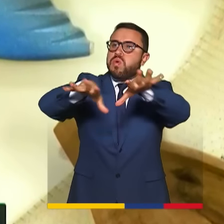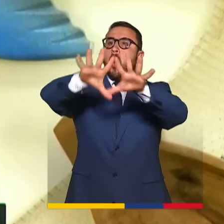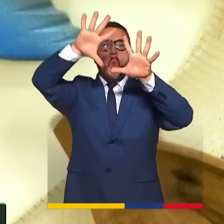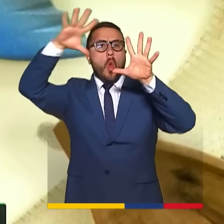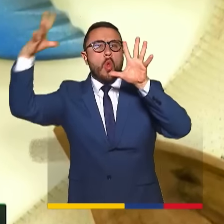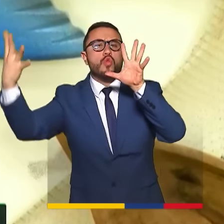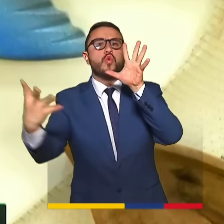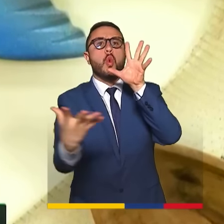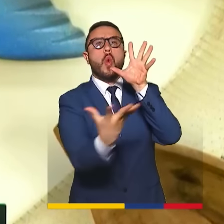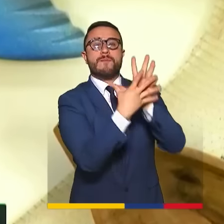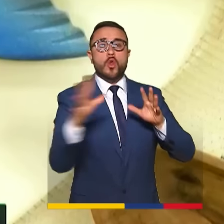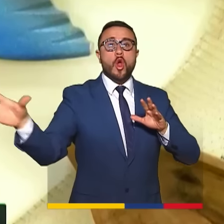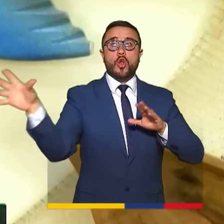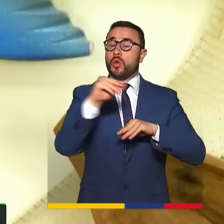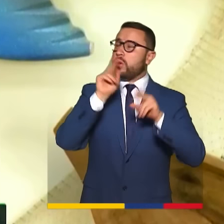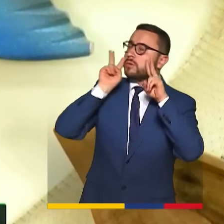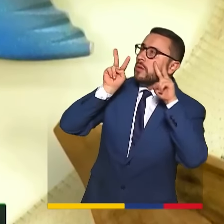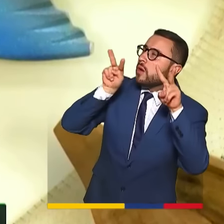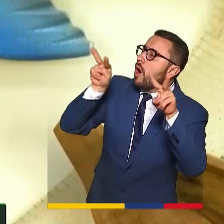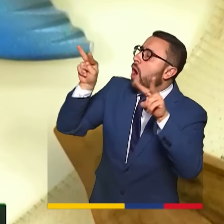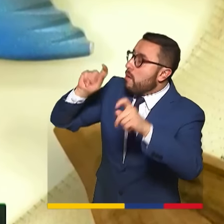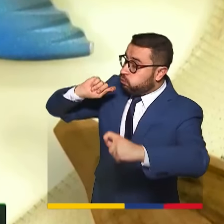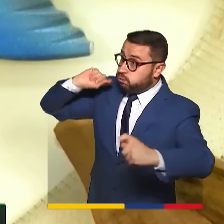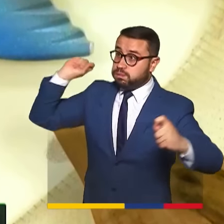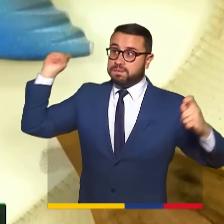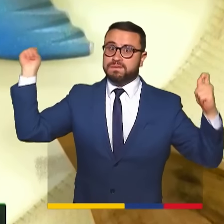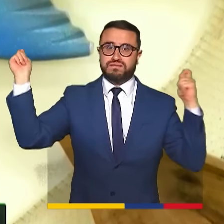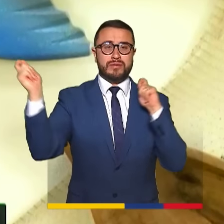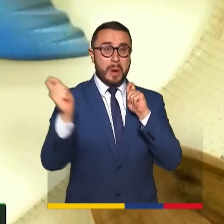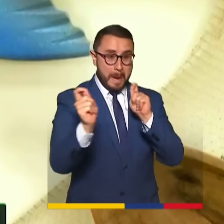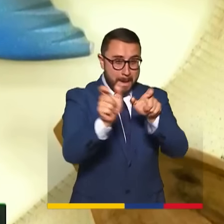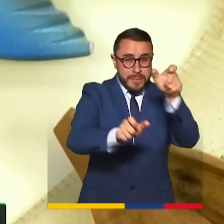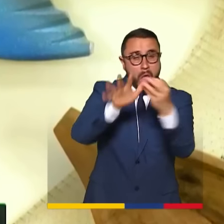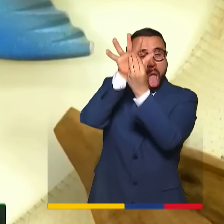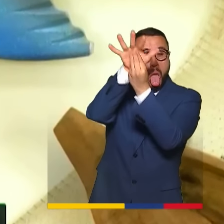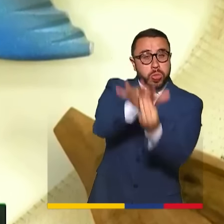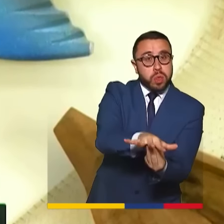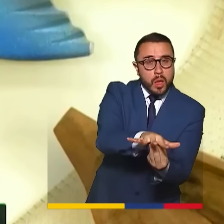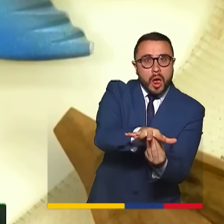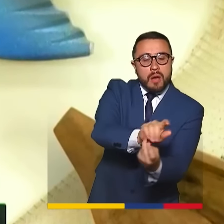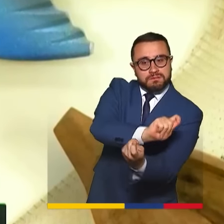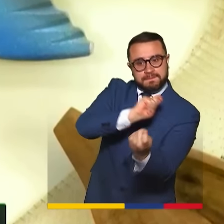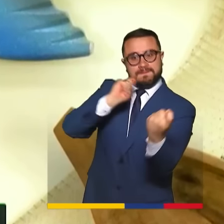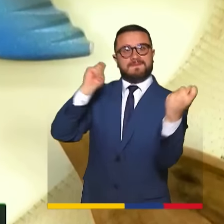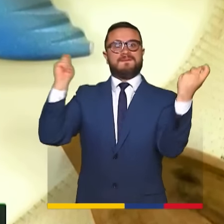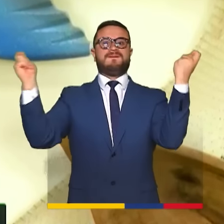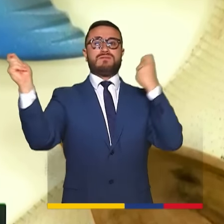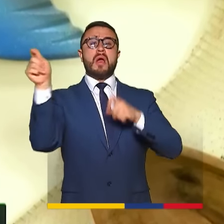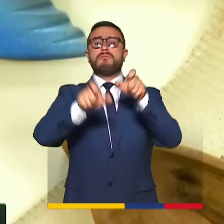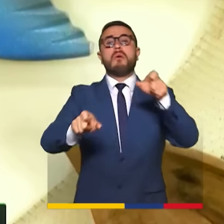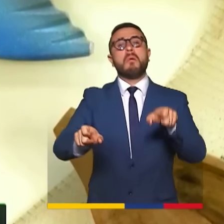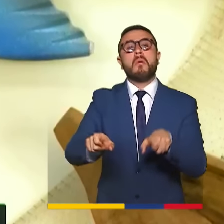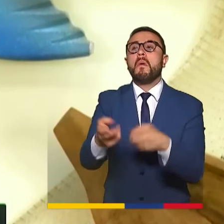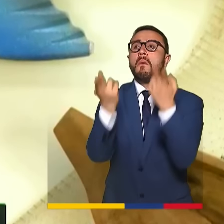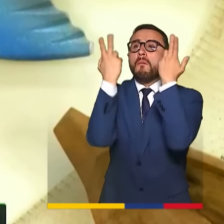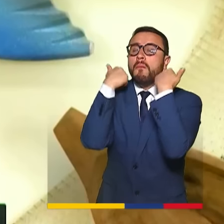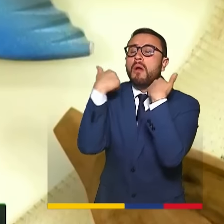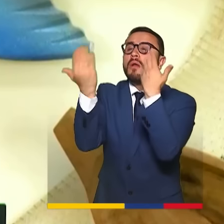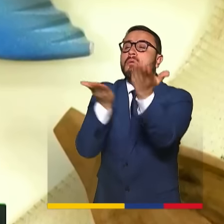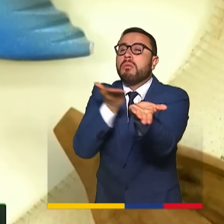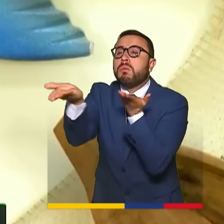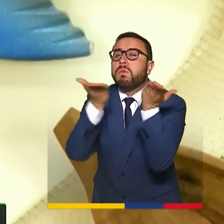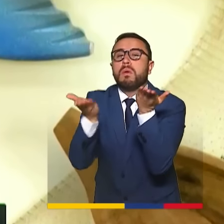nueva perspectiva para los pueblos oprimidos, para los siervos de la tierra,